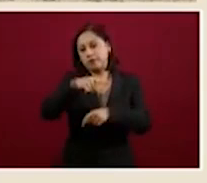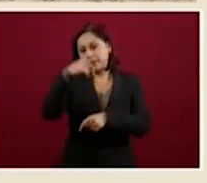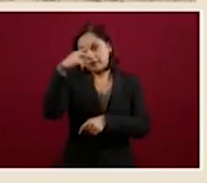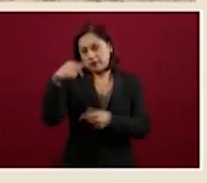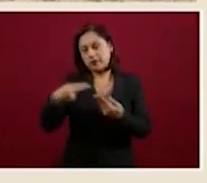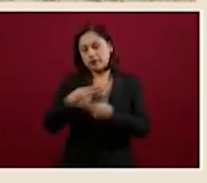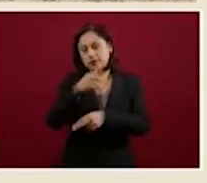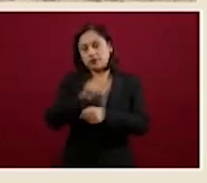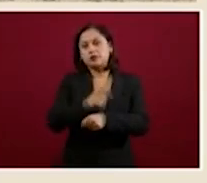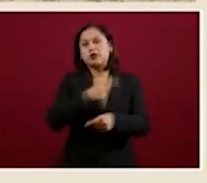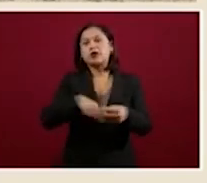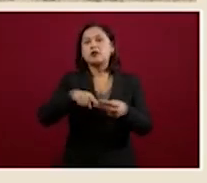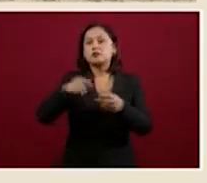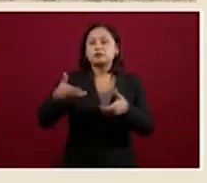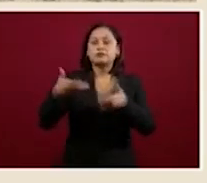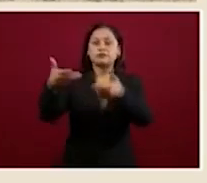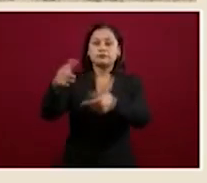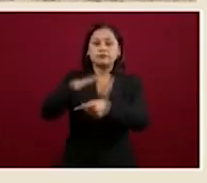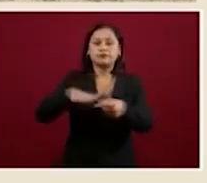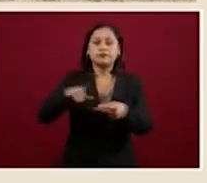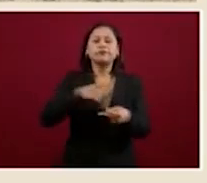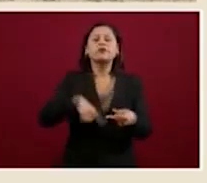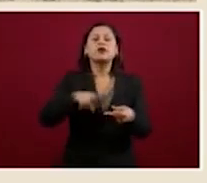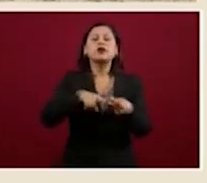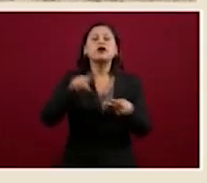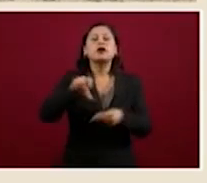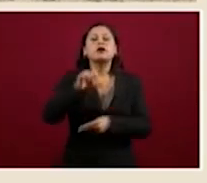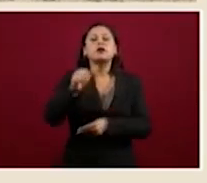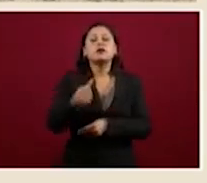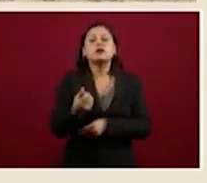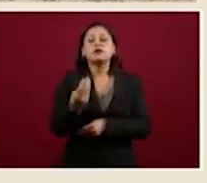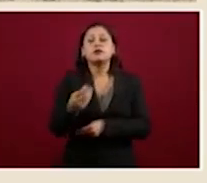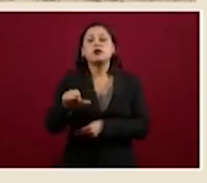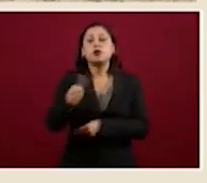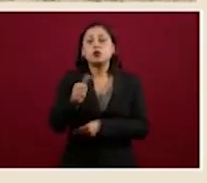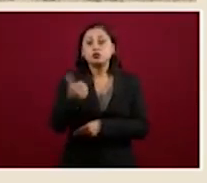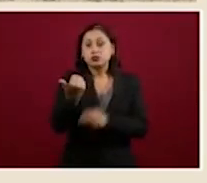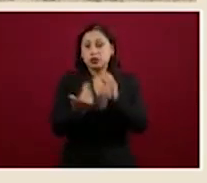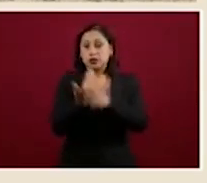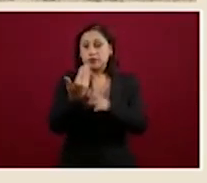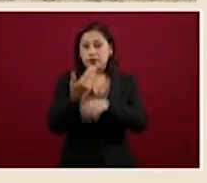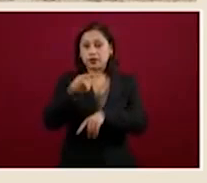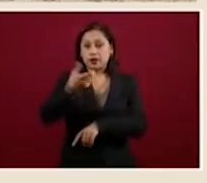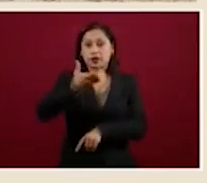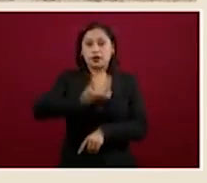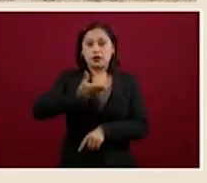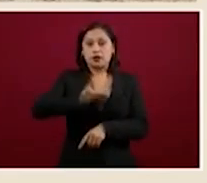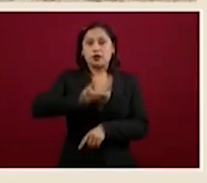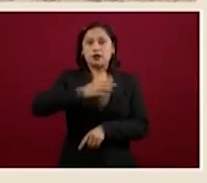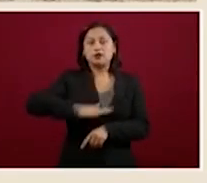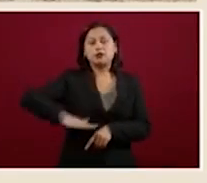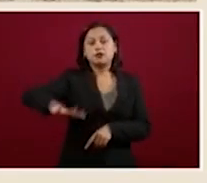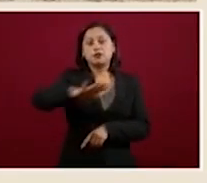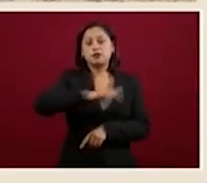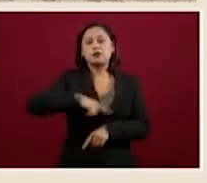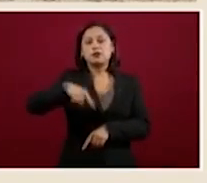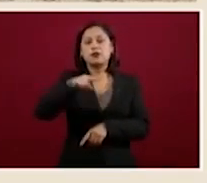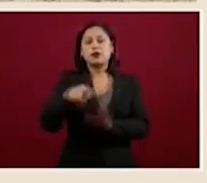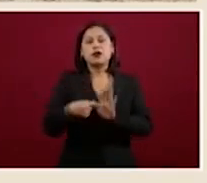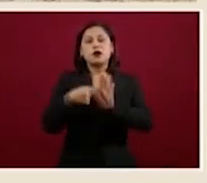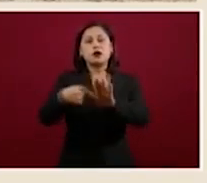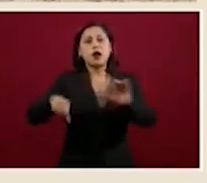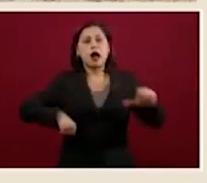A las 11 a.m. iniciarán las actividades en la plancha del Zócalo con una representación histórica de